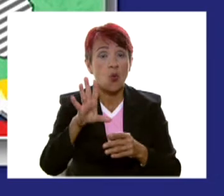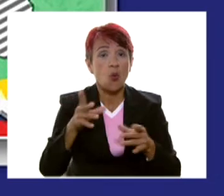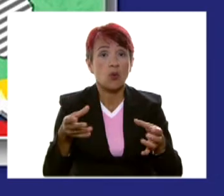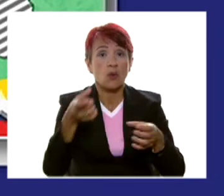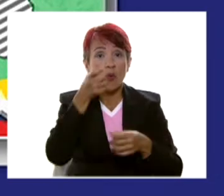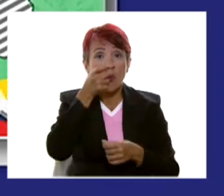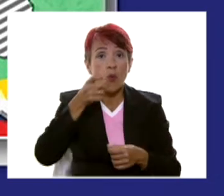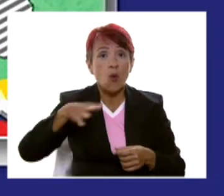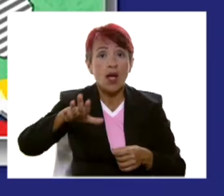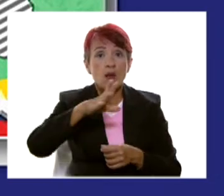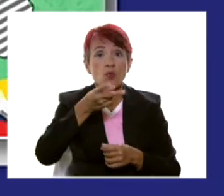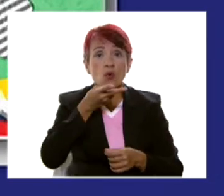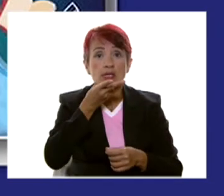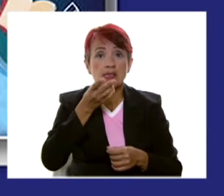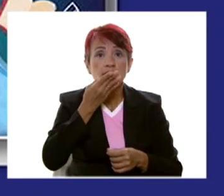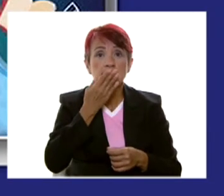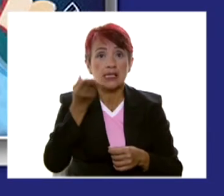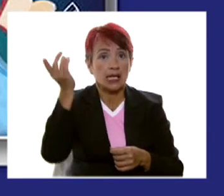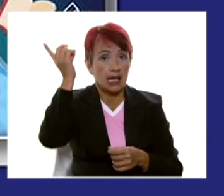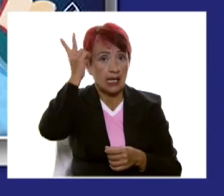país.